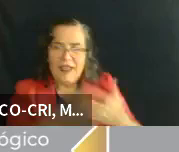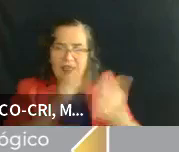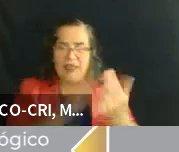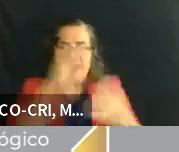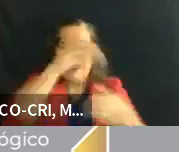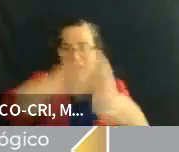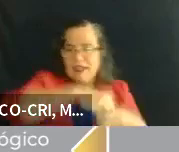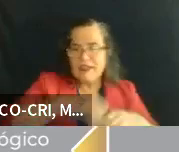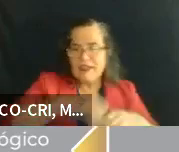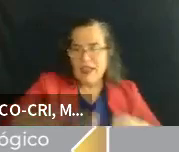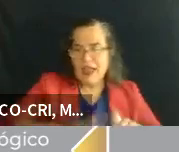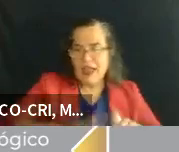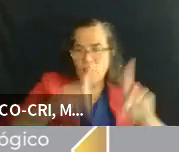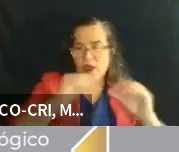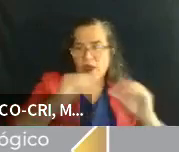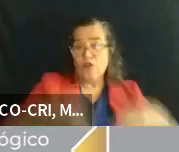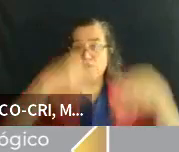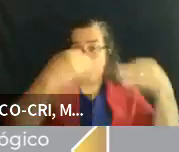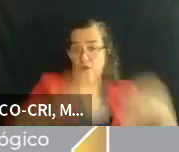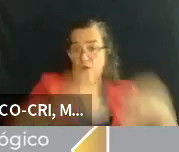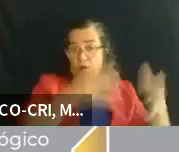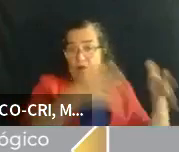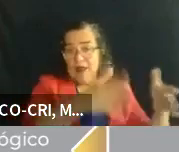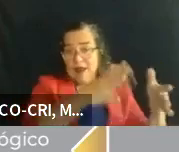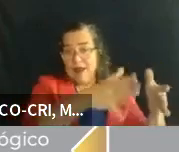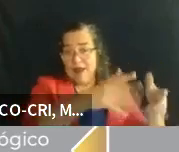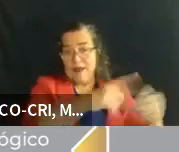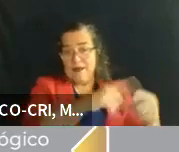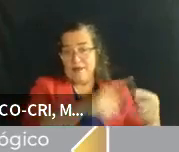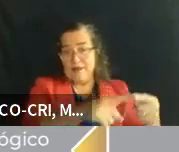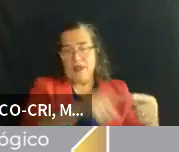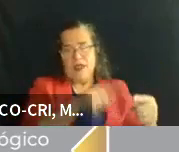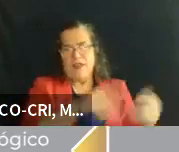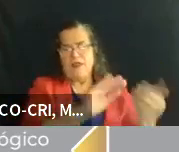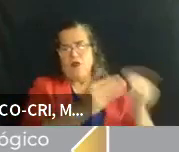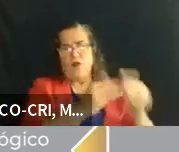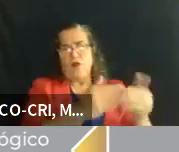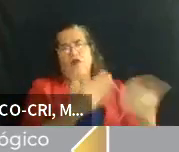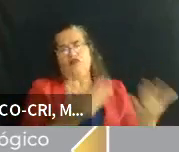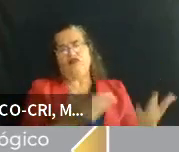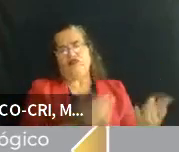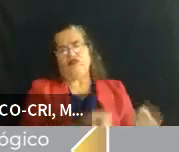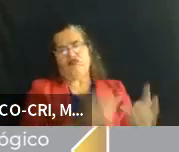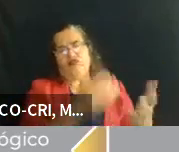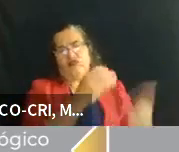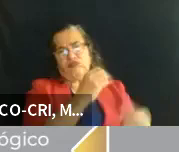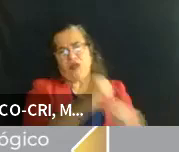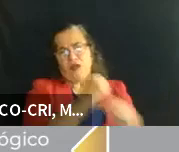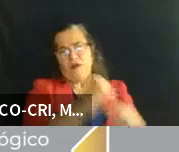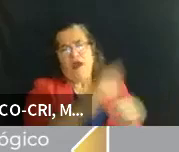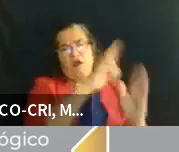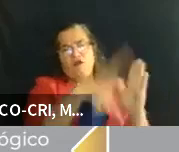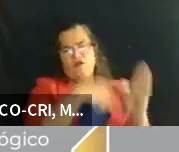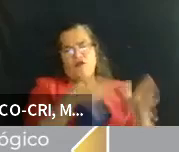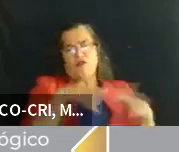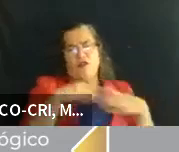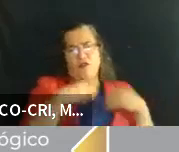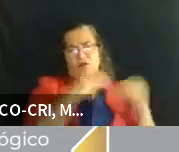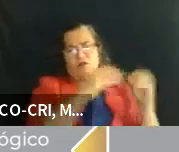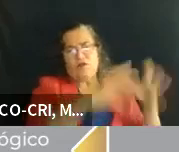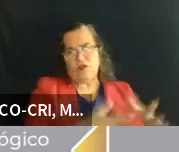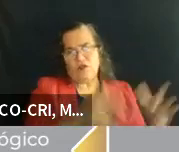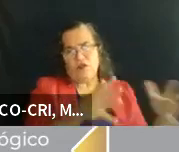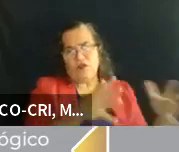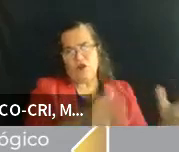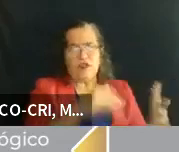educación formal. En esa comunidad de aprendizaje, por supuesto que hay división de trabajos, Hay roles que asumen los profesores, roles que asumen